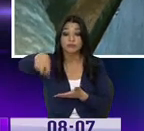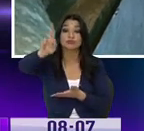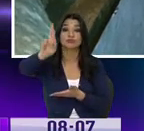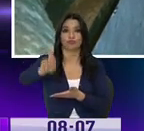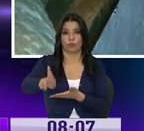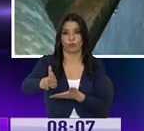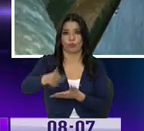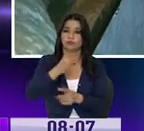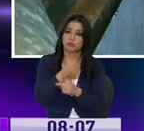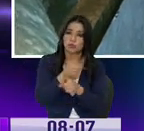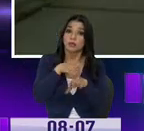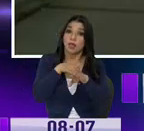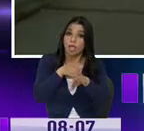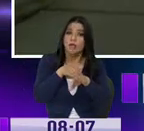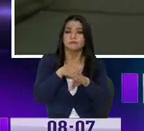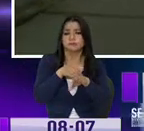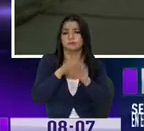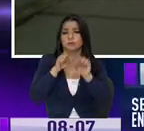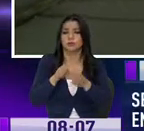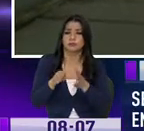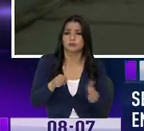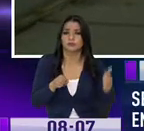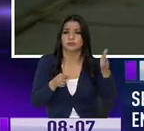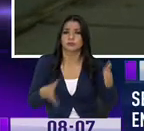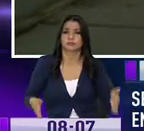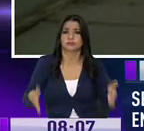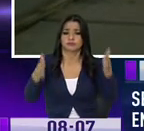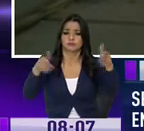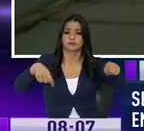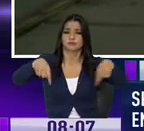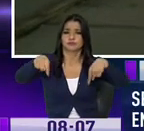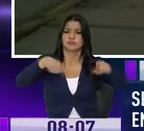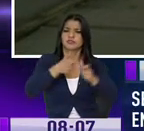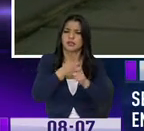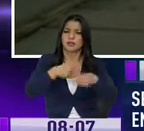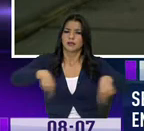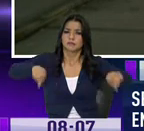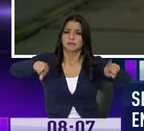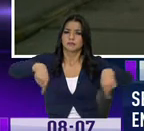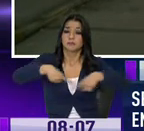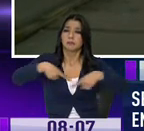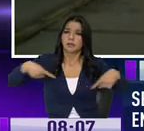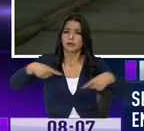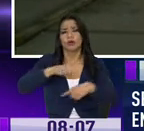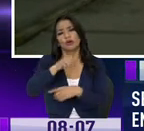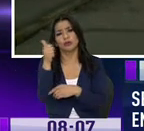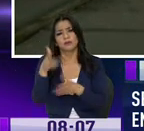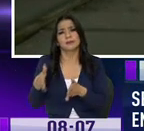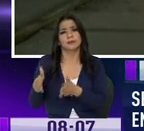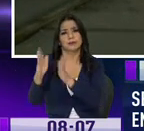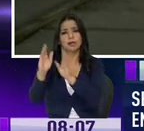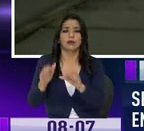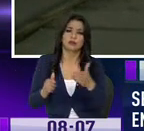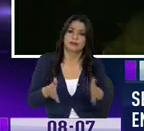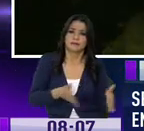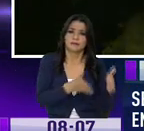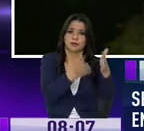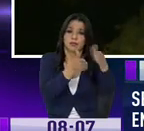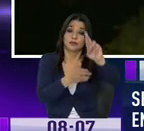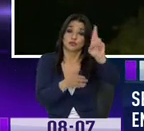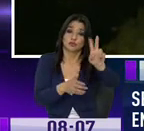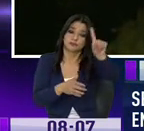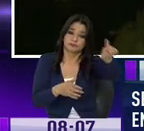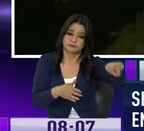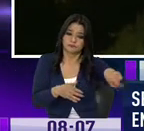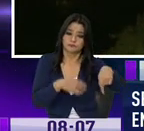para evitarnos trancones, sí hay viabilidad en algunas zonas cercanas, pero busque vías alternas, en este caso si está en el sur, trate de ir por la